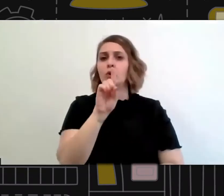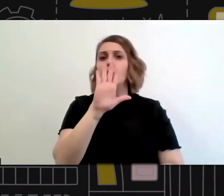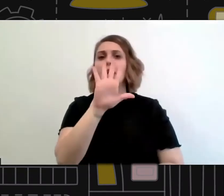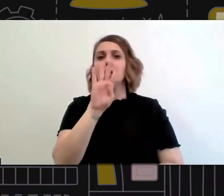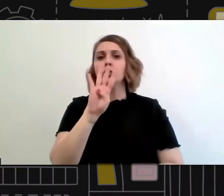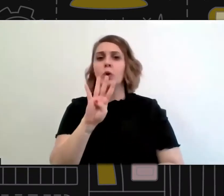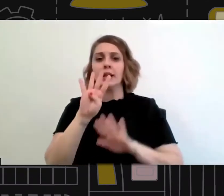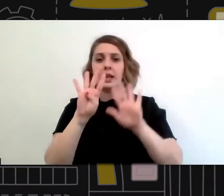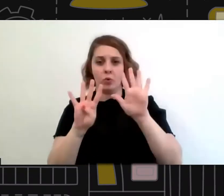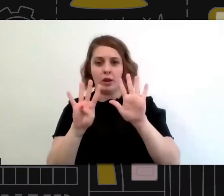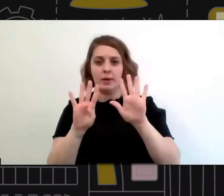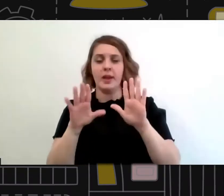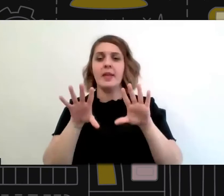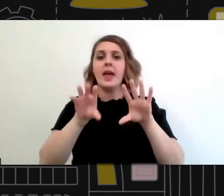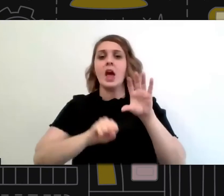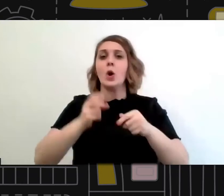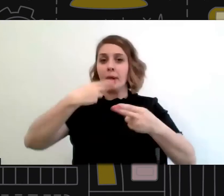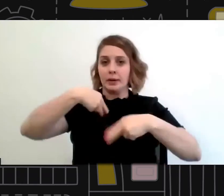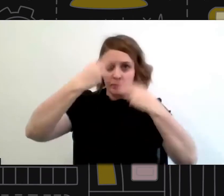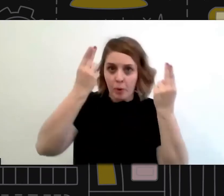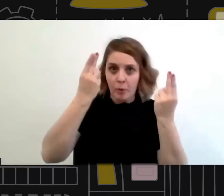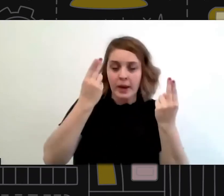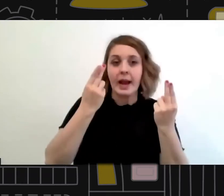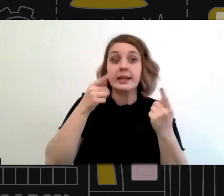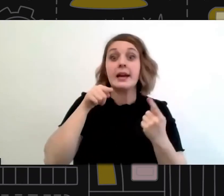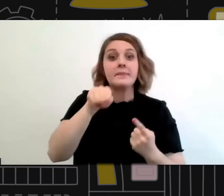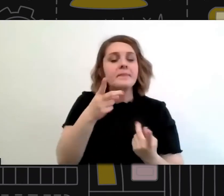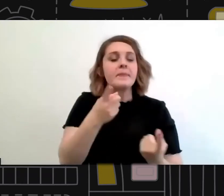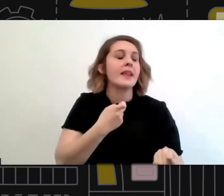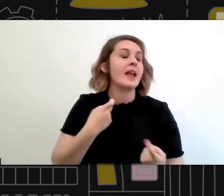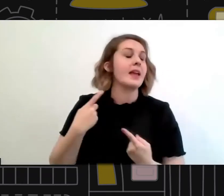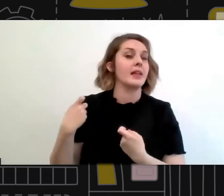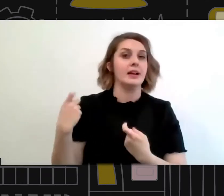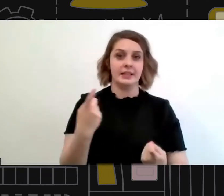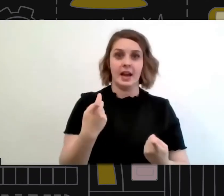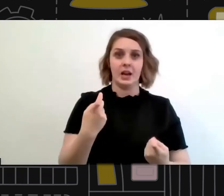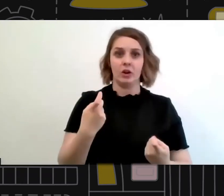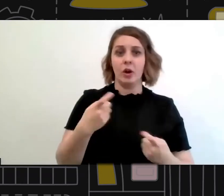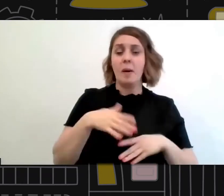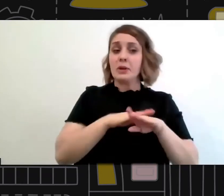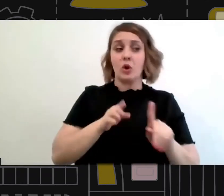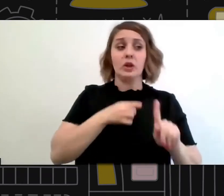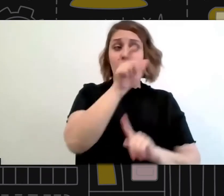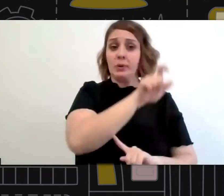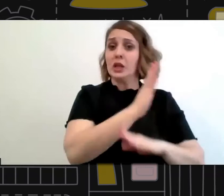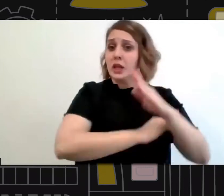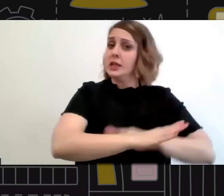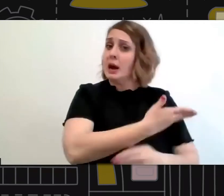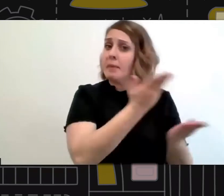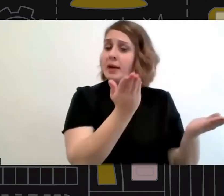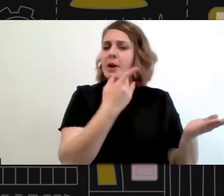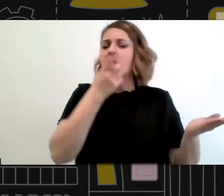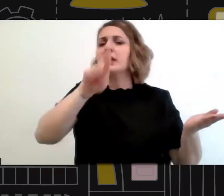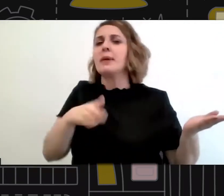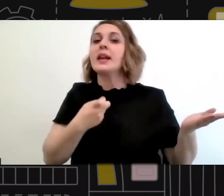301-549 de compras públicas y es necesaria es imprescindible para las personas con discapacidad, pero también